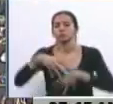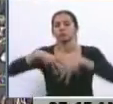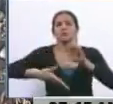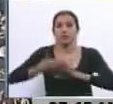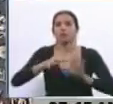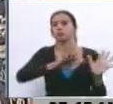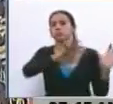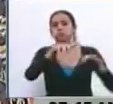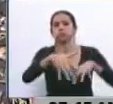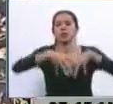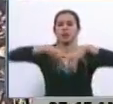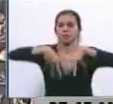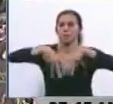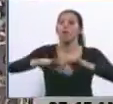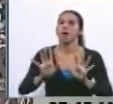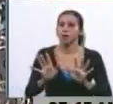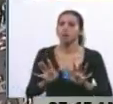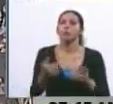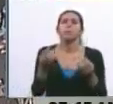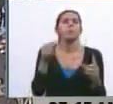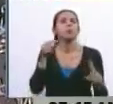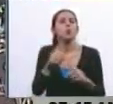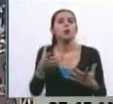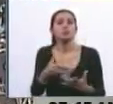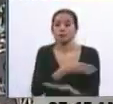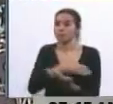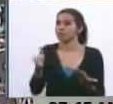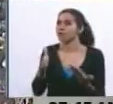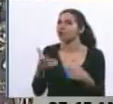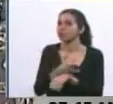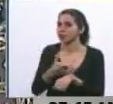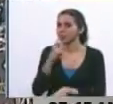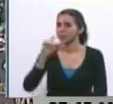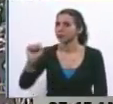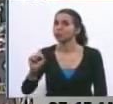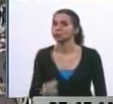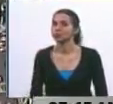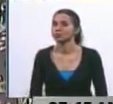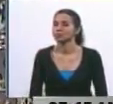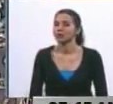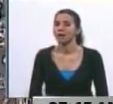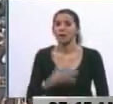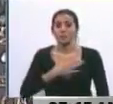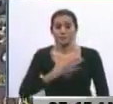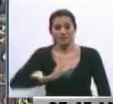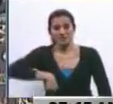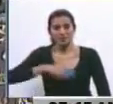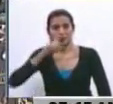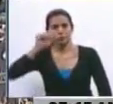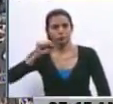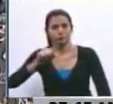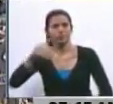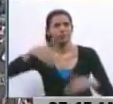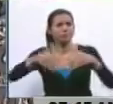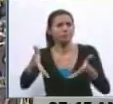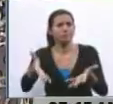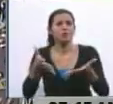de defenestrar o de tumbar a nuestro presidente Maduro. Nuestro presidente Maduro fue electo por más